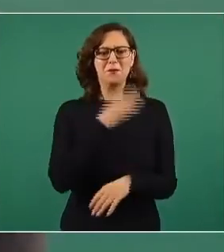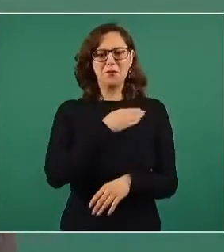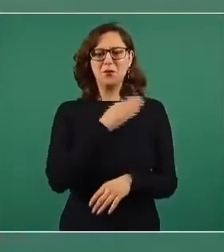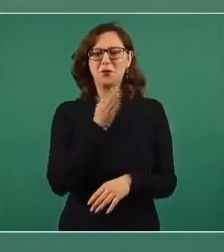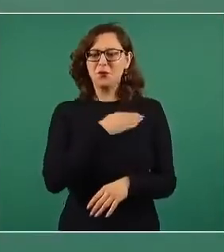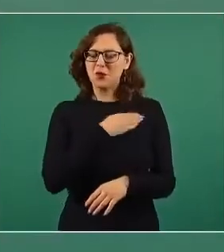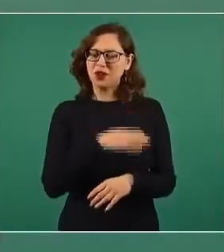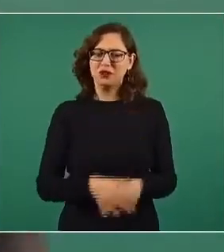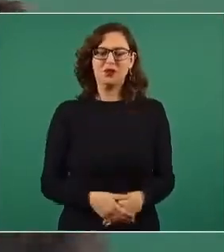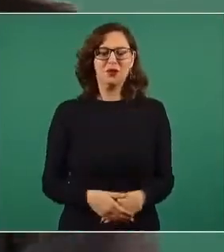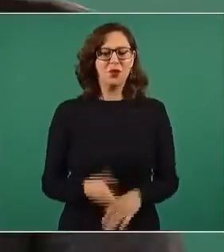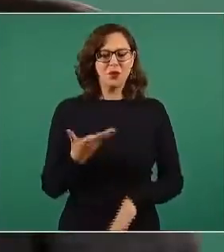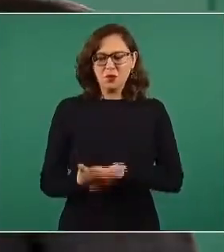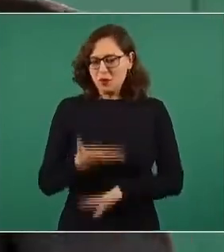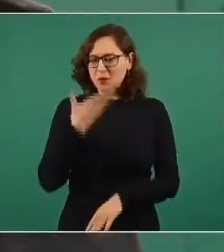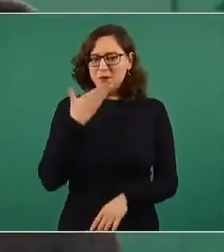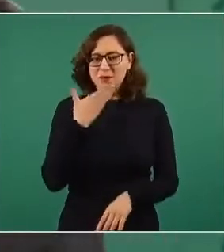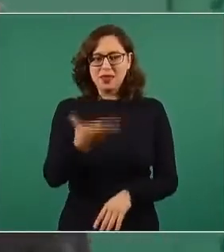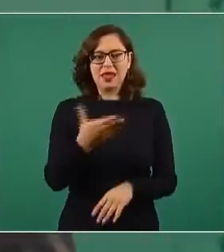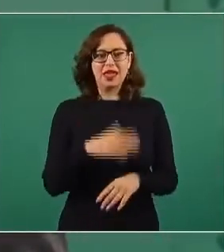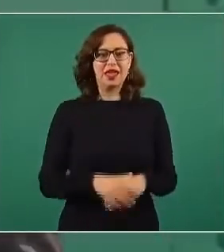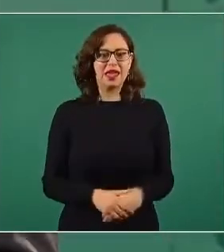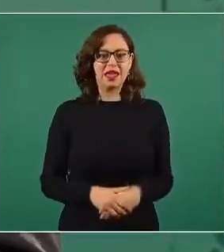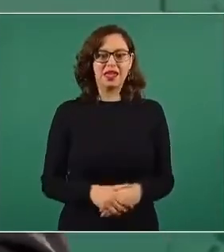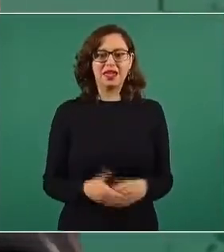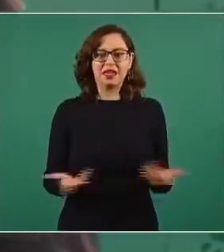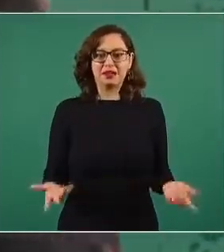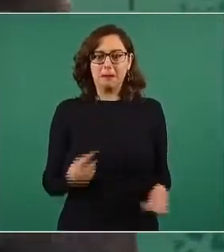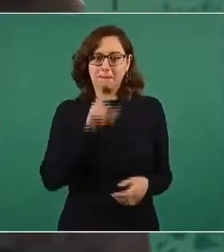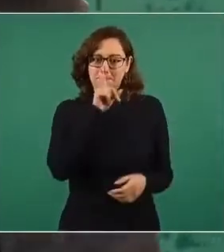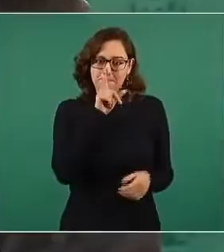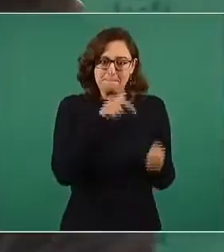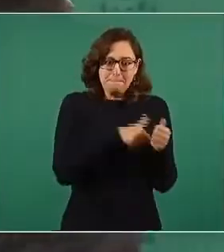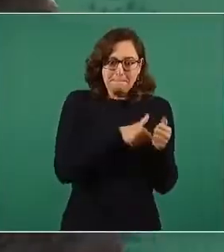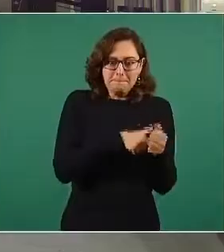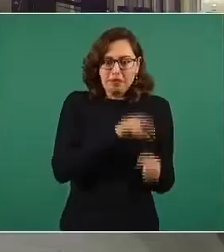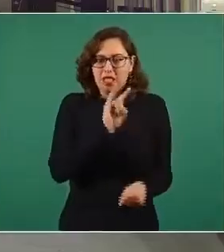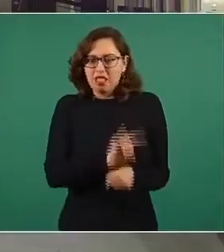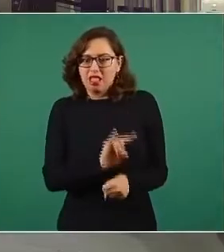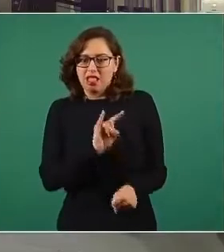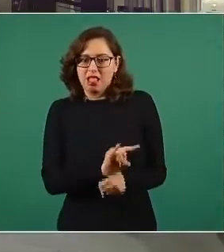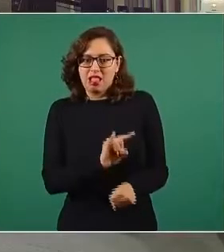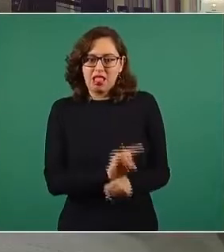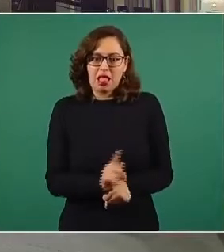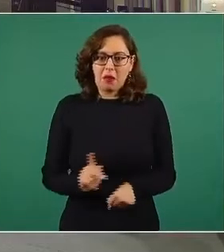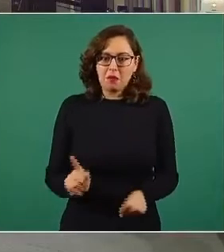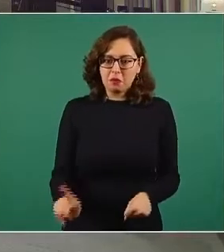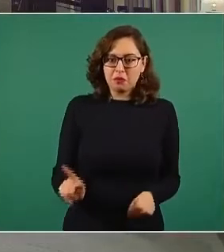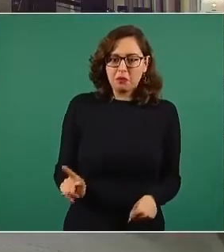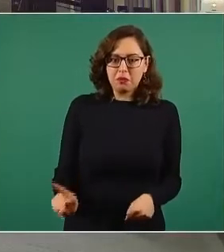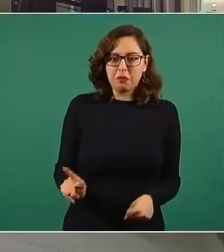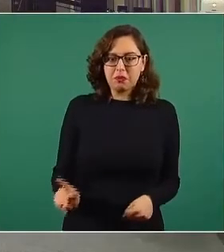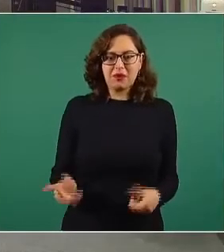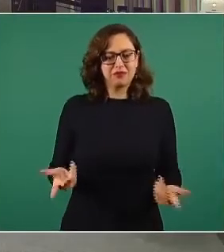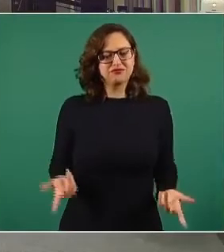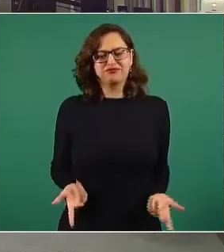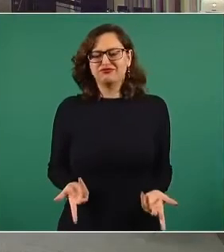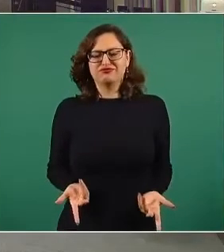porque no podemos estar metiendo la basura debajo de la